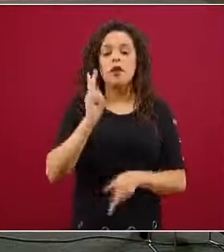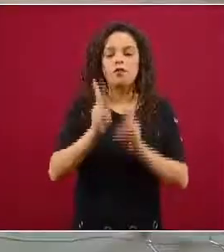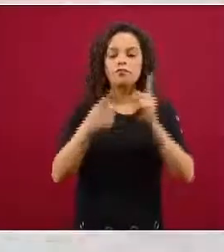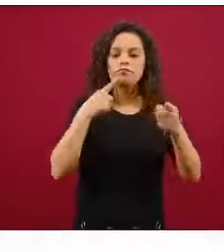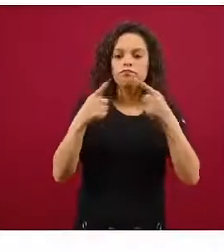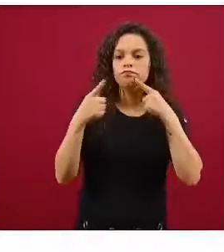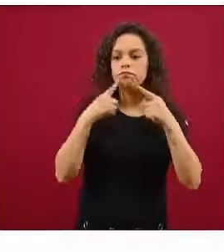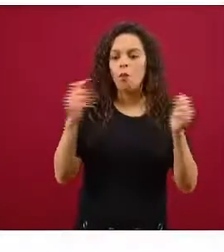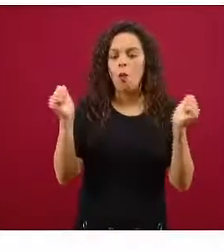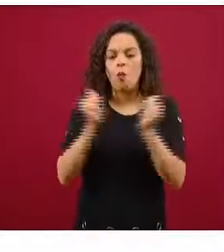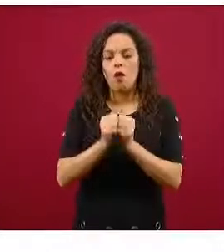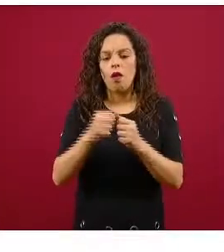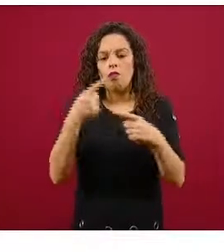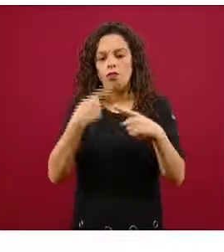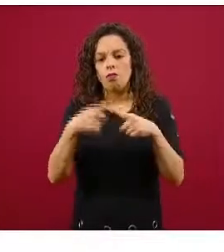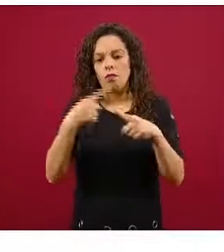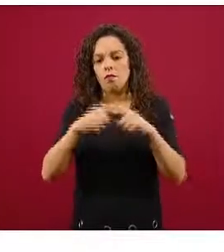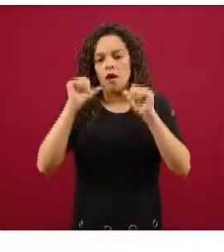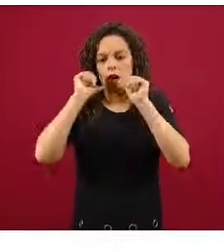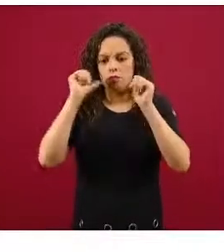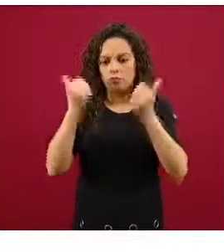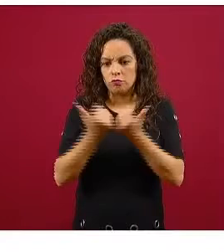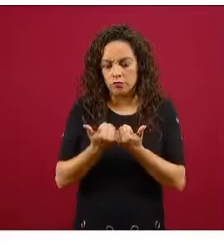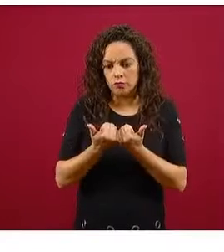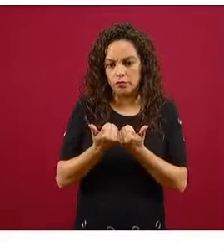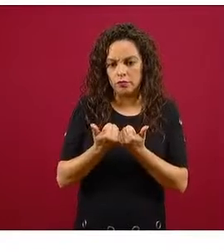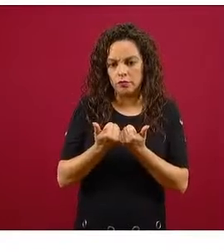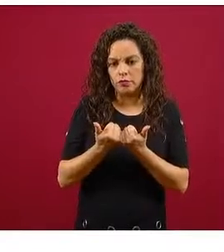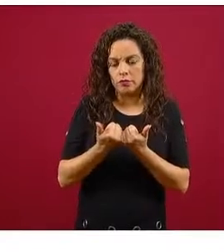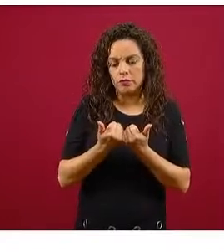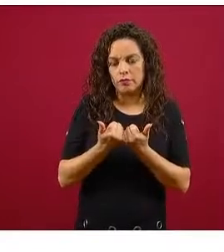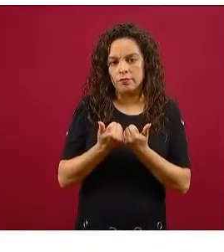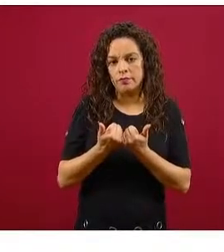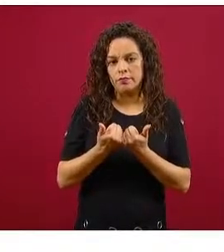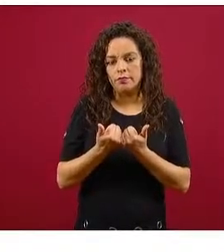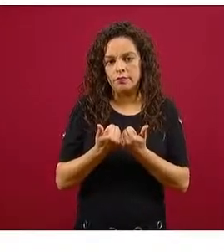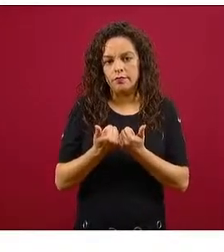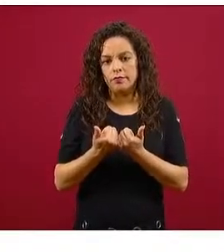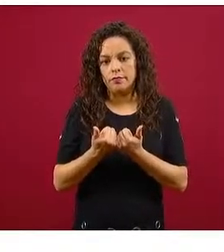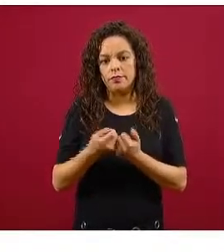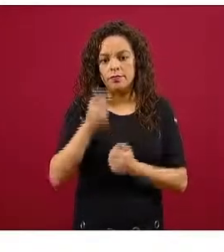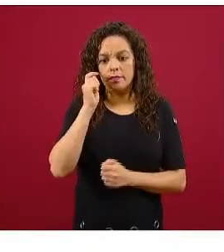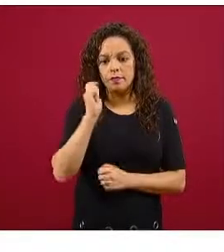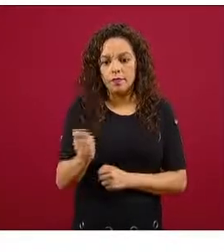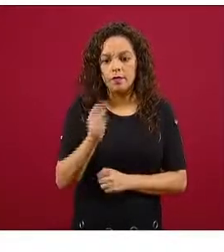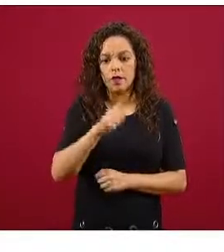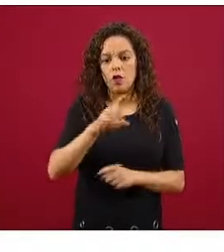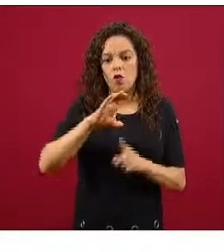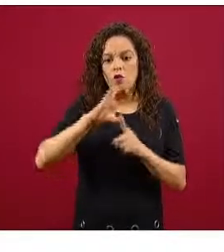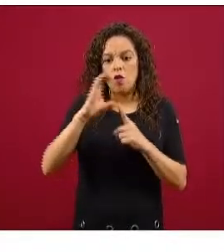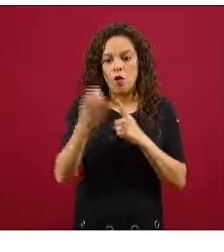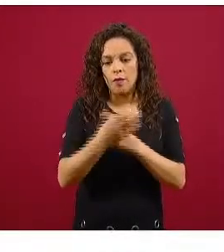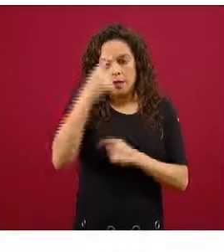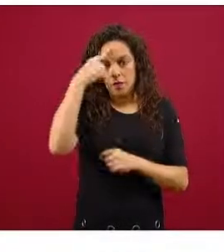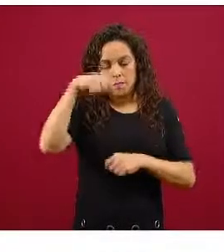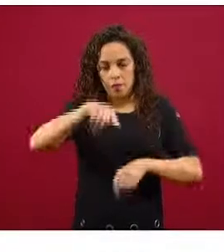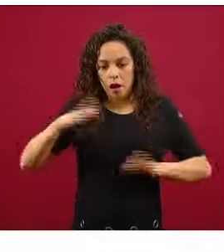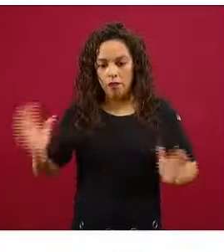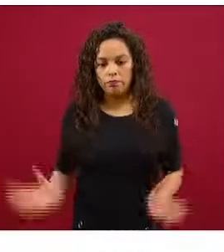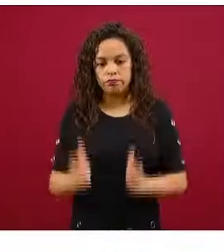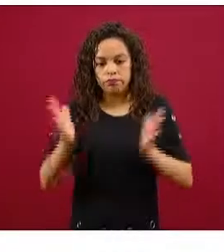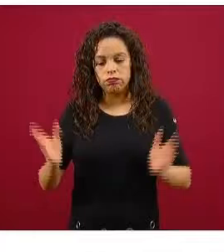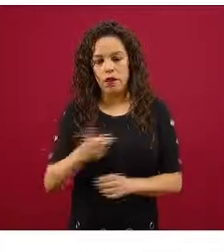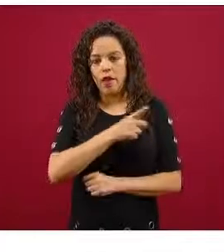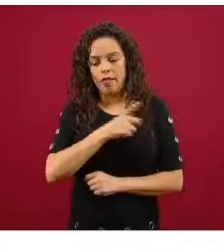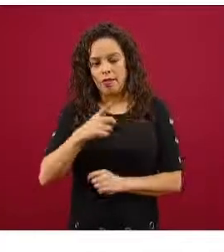sociedad civil. Participamos convocados por el Comité Promotor por una Maternidad Segura